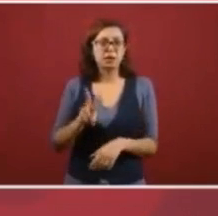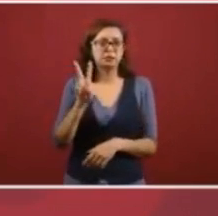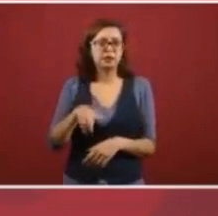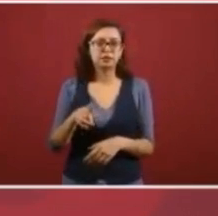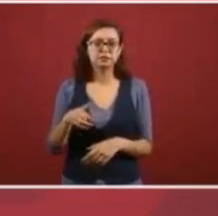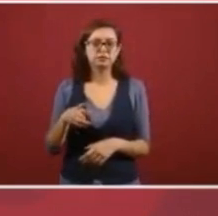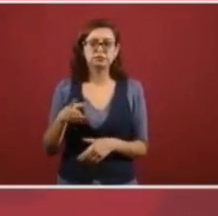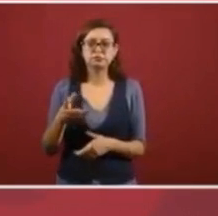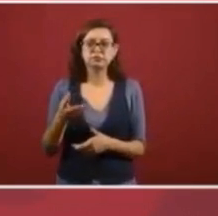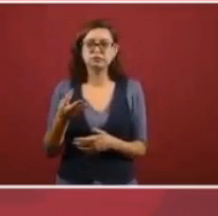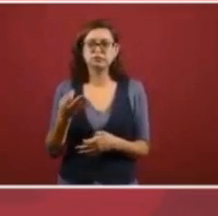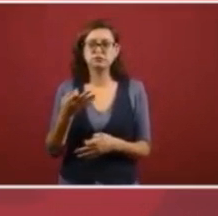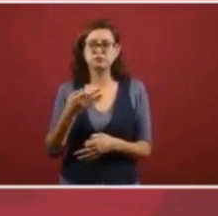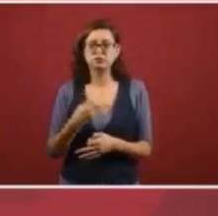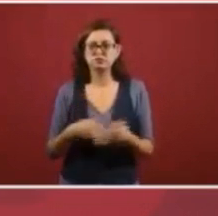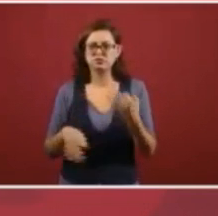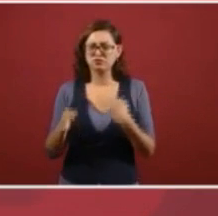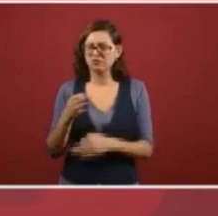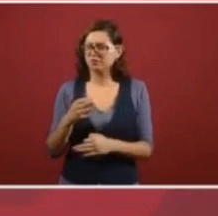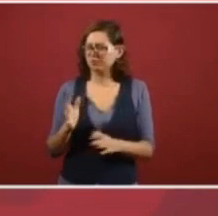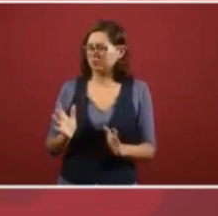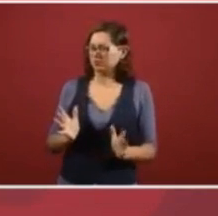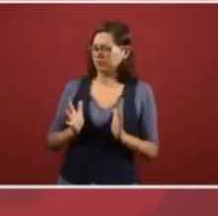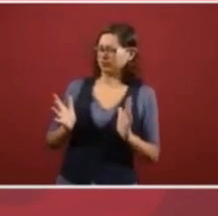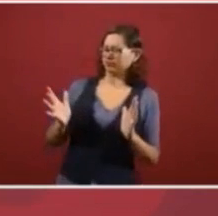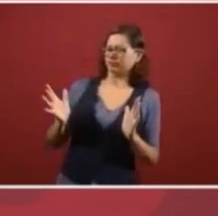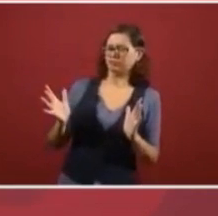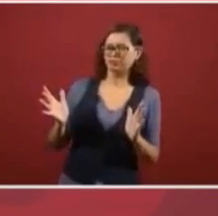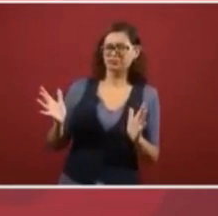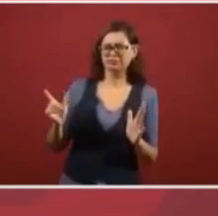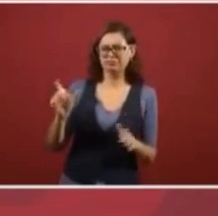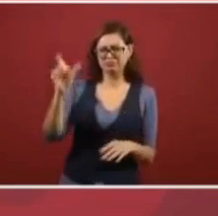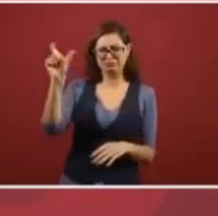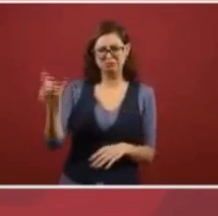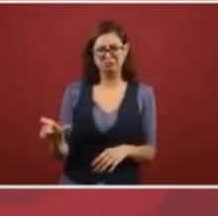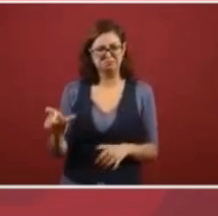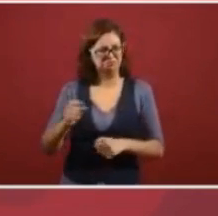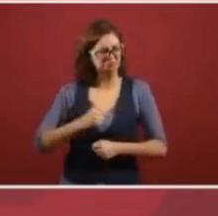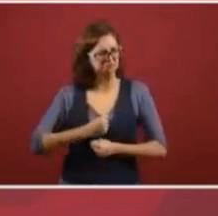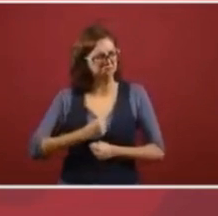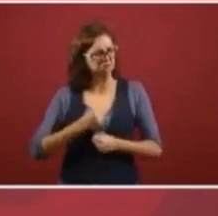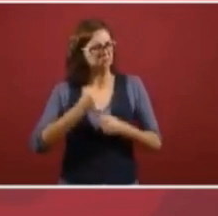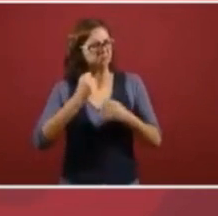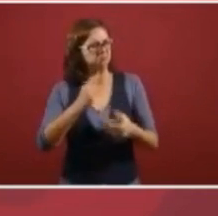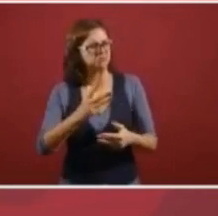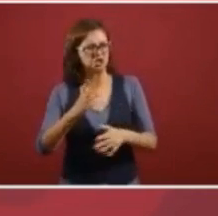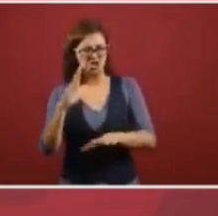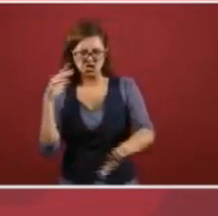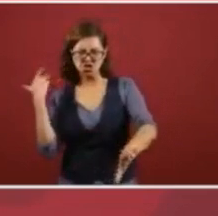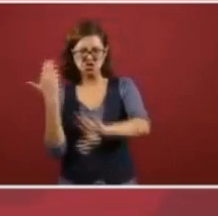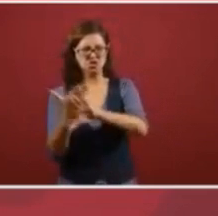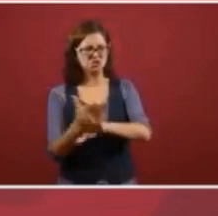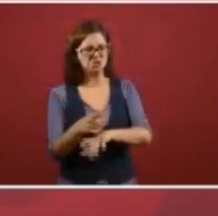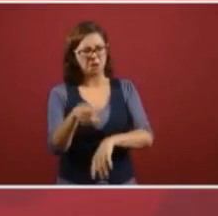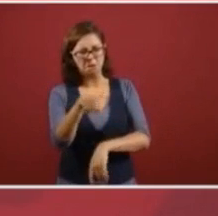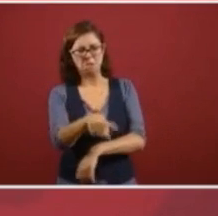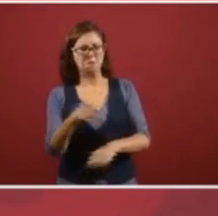porque es una expresión pues muy fuerte fue una cosa muy éste